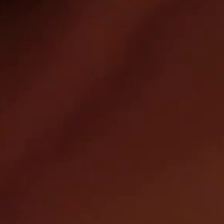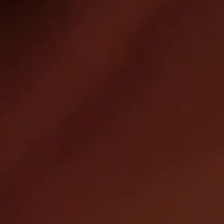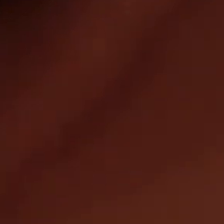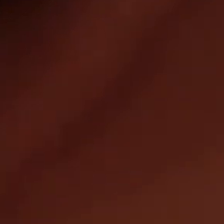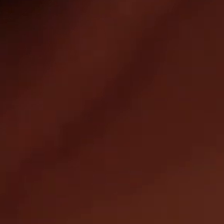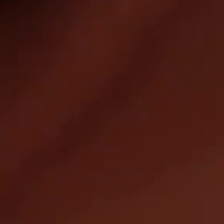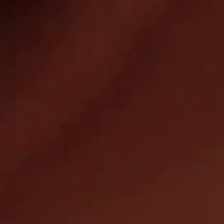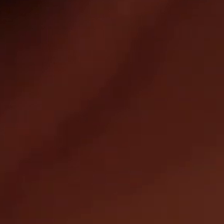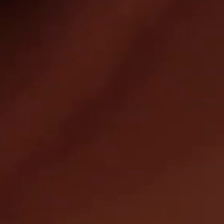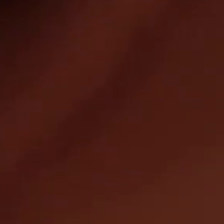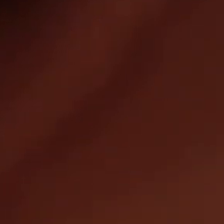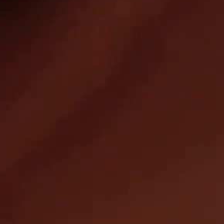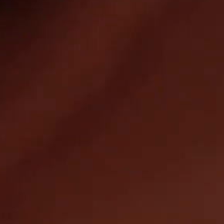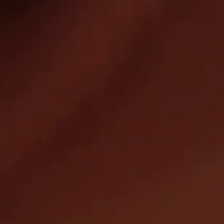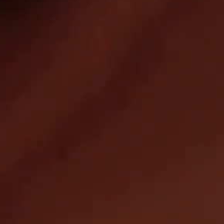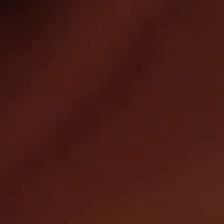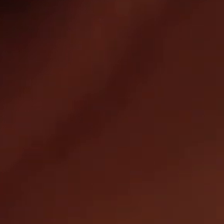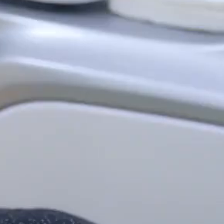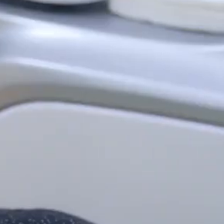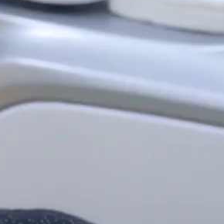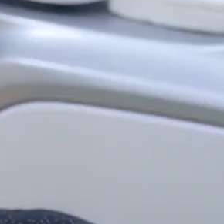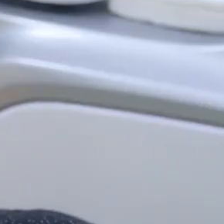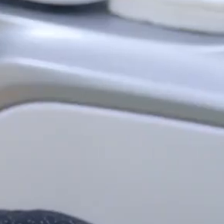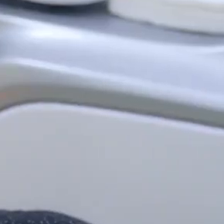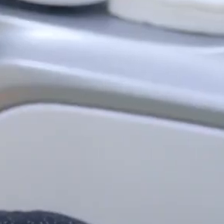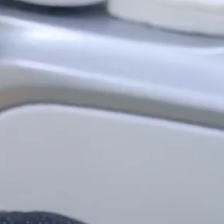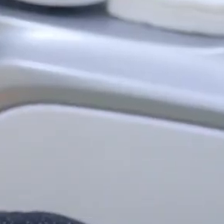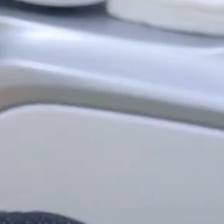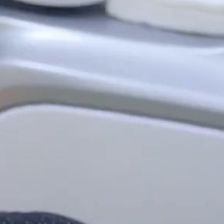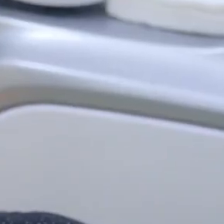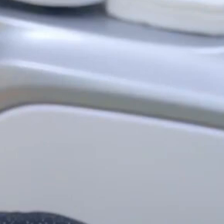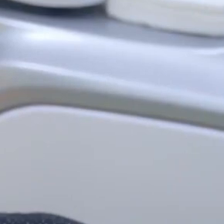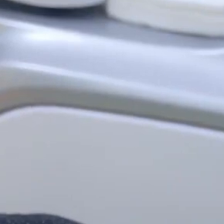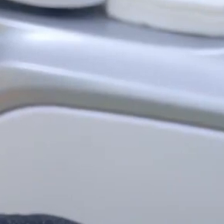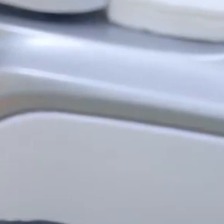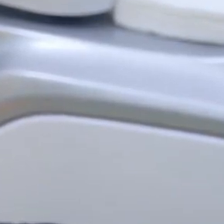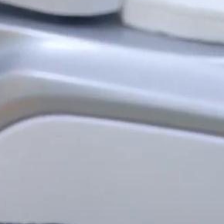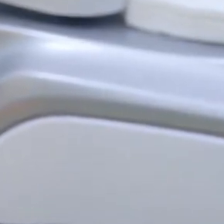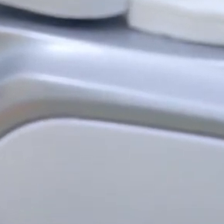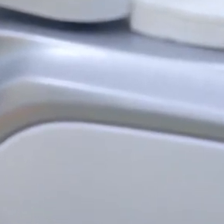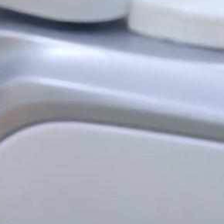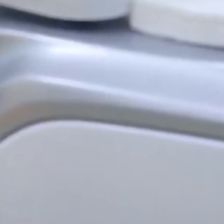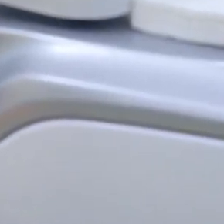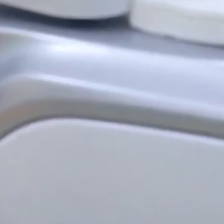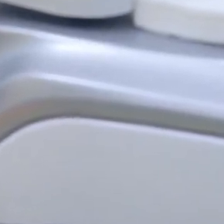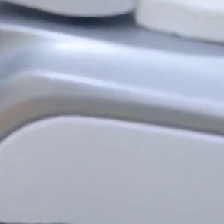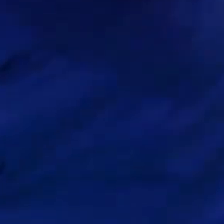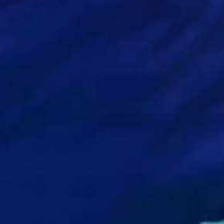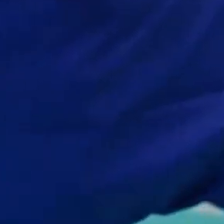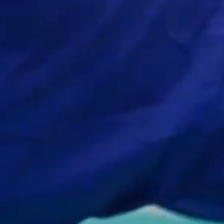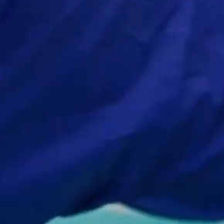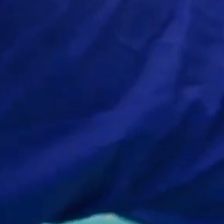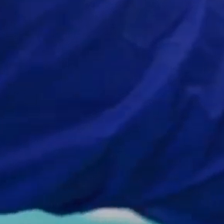veces al día y consumían refrescos azucarados diariamente, tenían un número significativamente mayor de